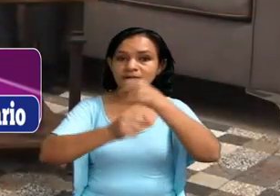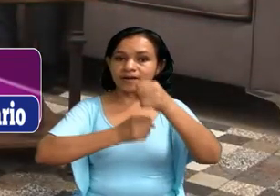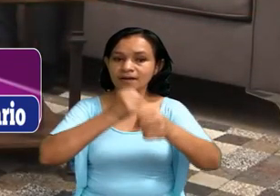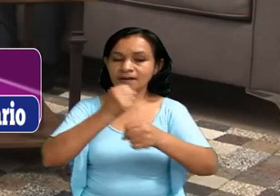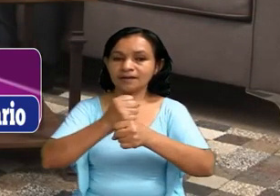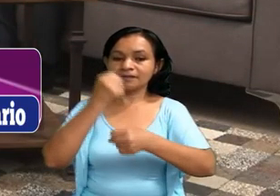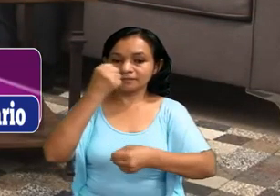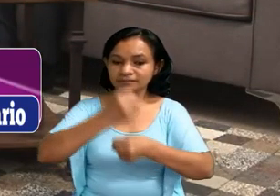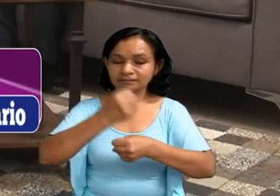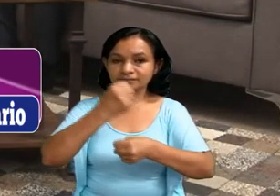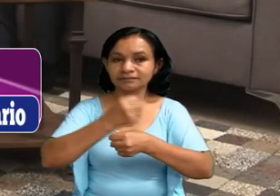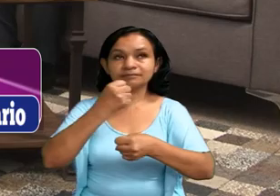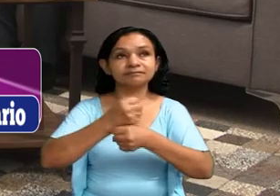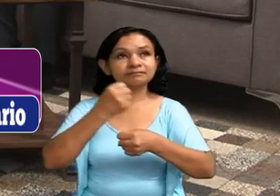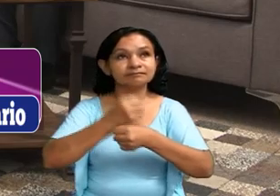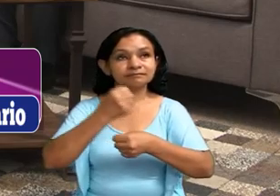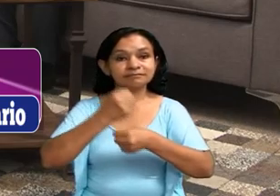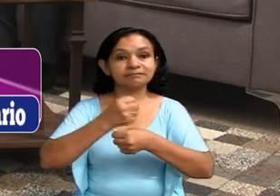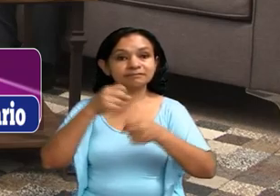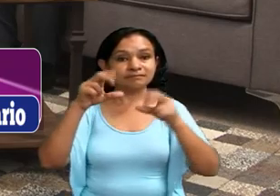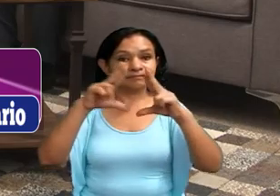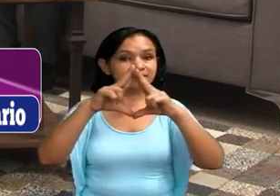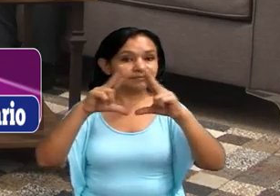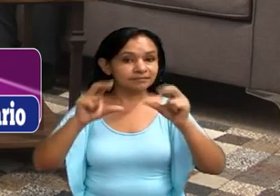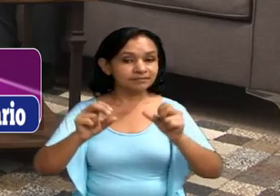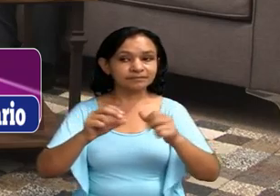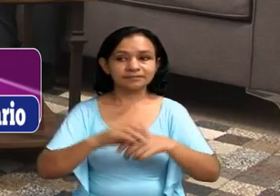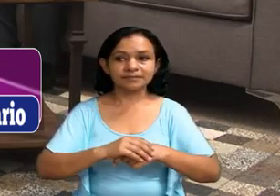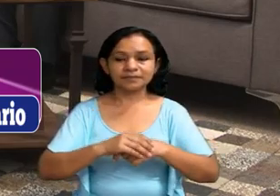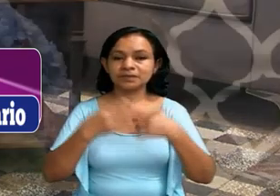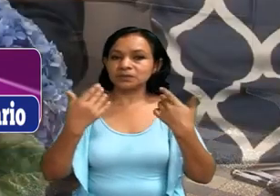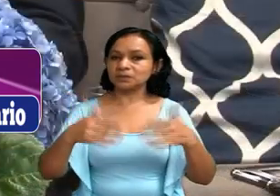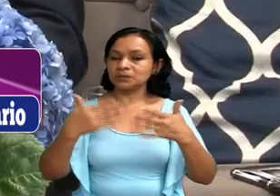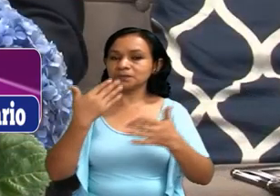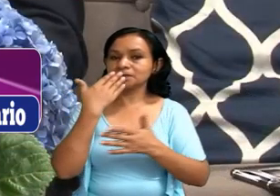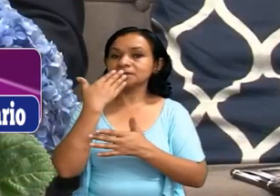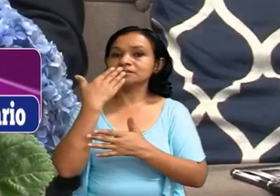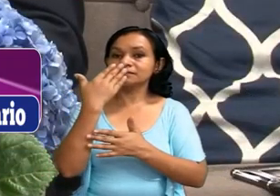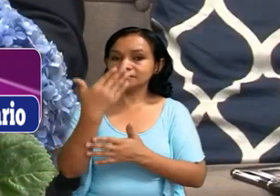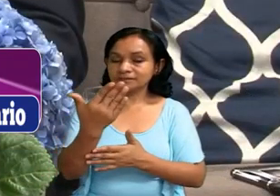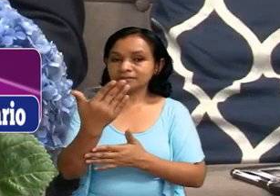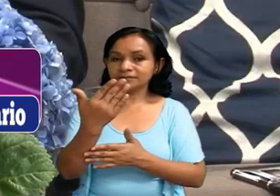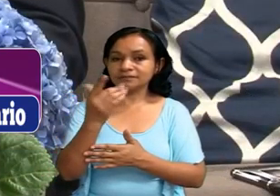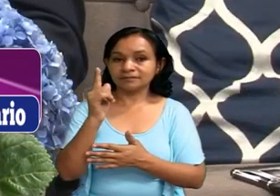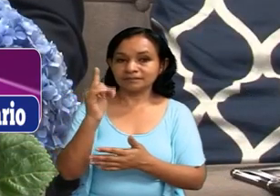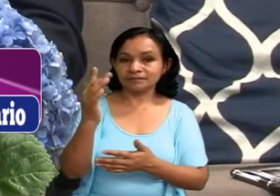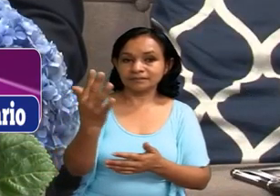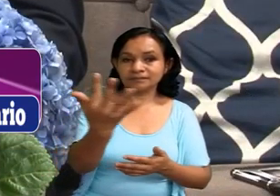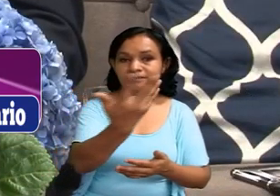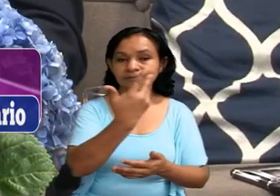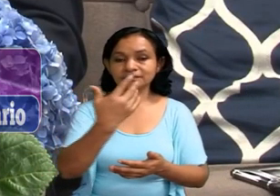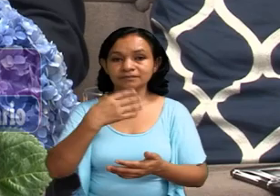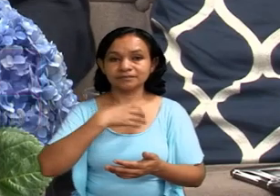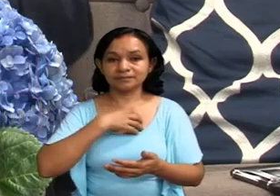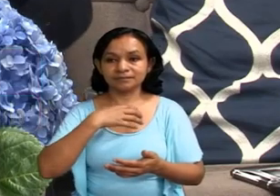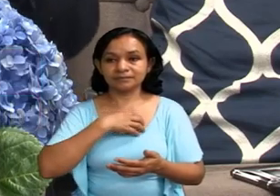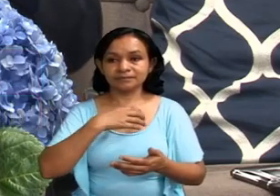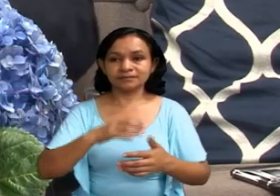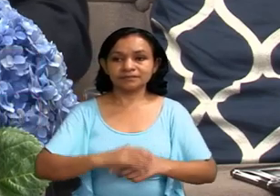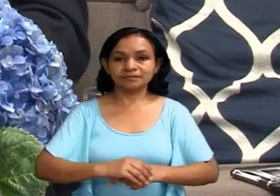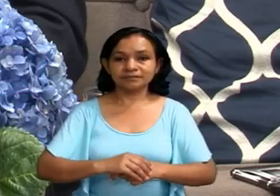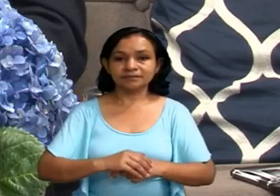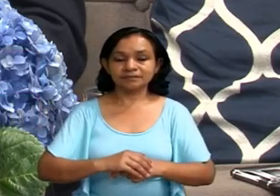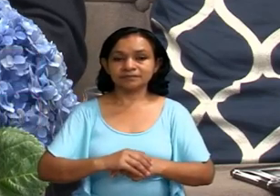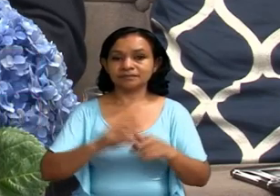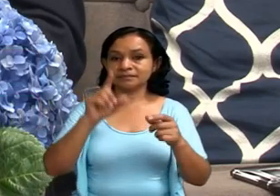de trabajo, ¿verdad? Y eso creo que es muy meritorio, que nosotros ya pronto nuestras al